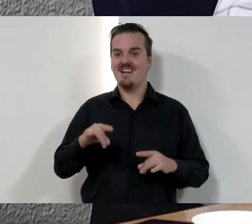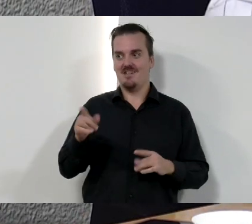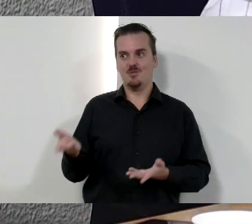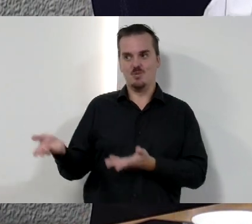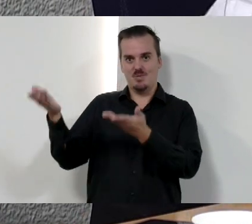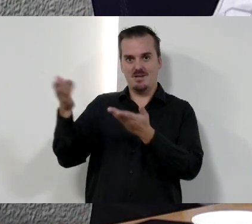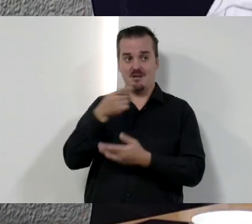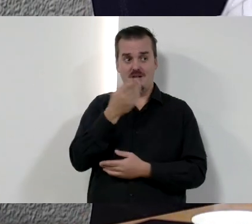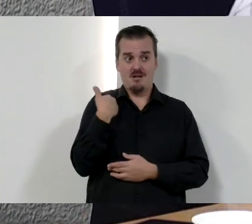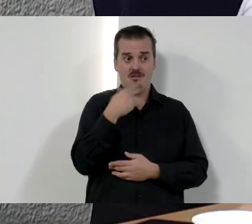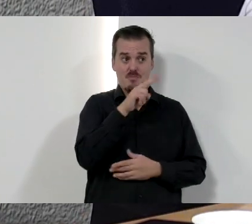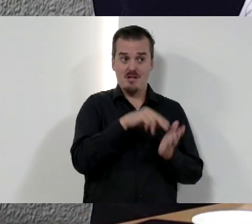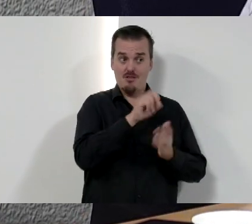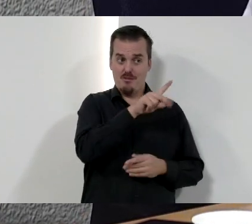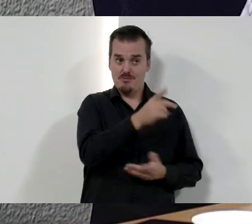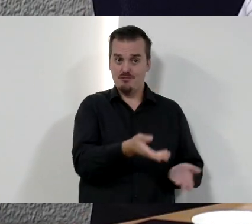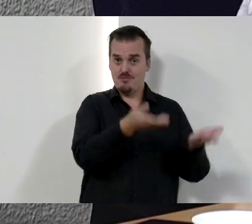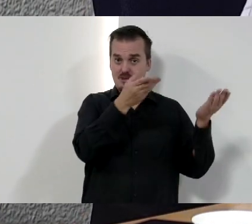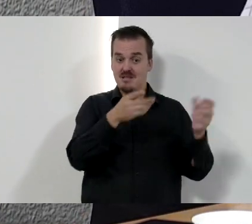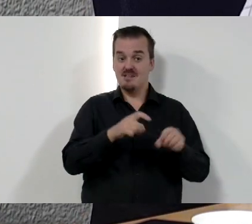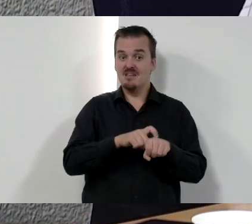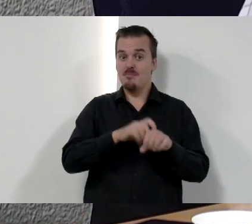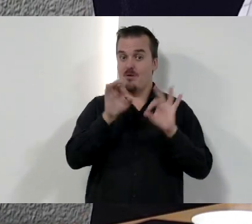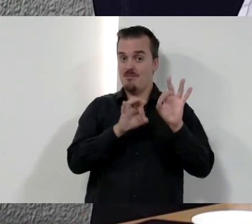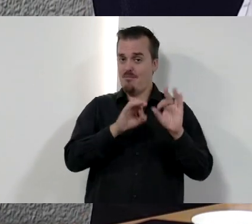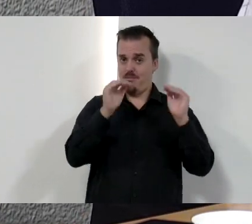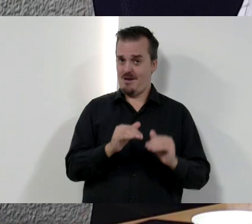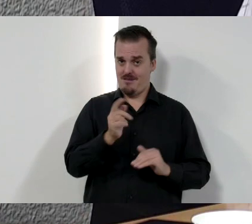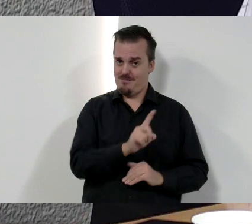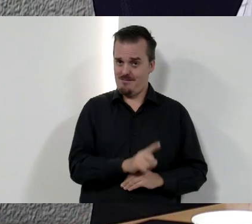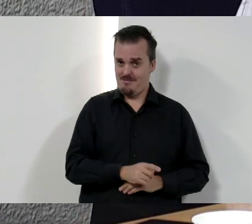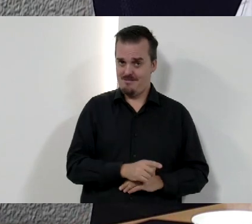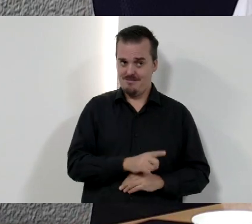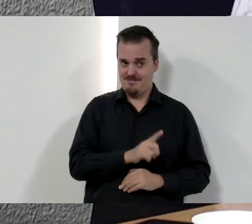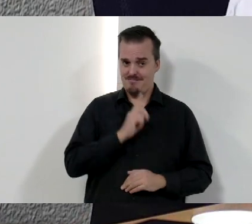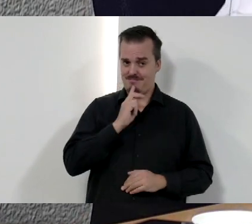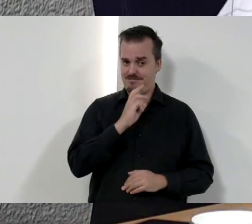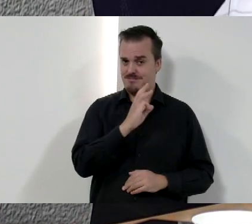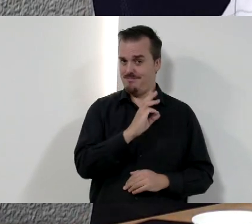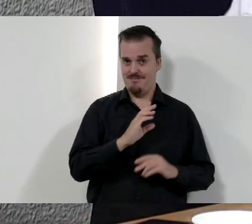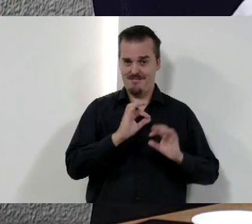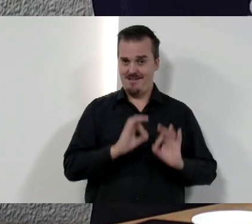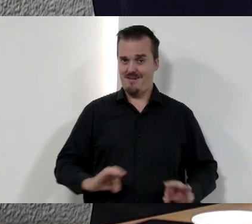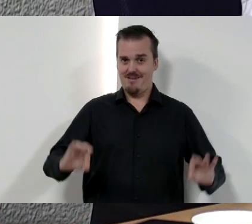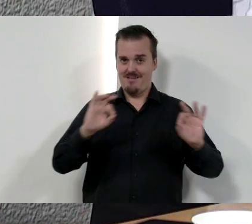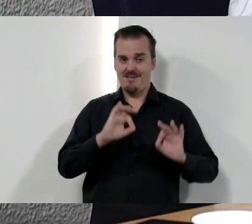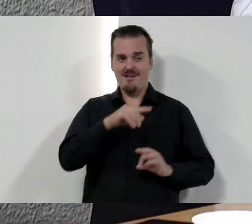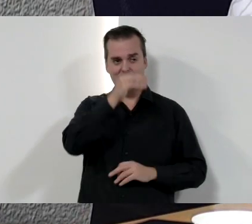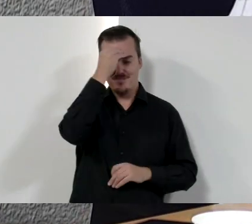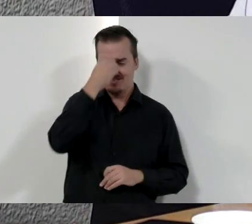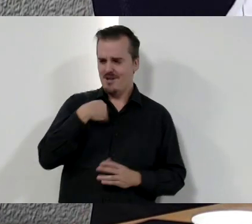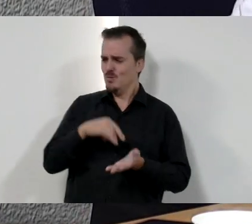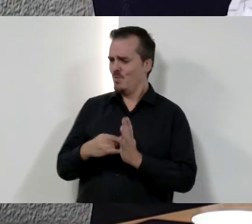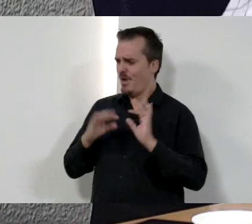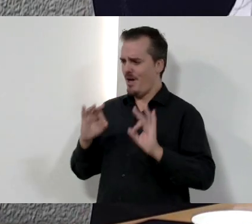2012 y no bajaron el tipo en ninguno de los años. Por lo tanto, esa medicina que usted dice que